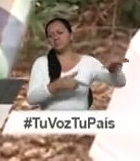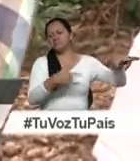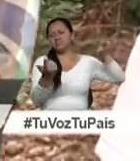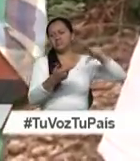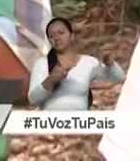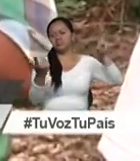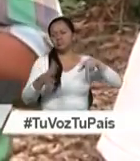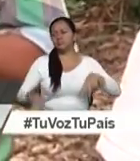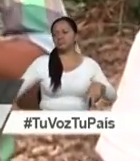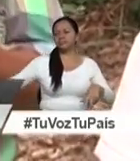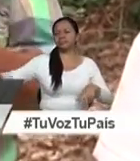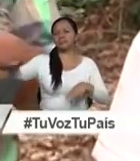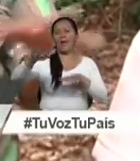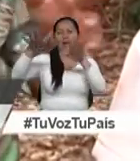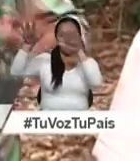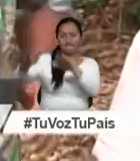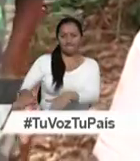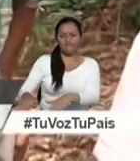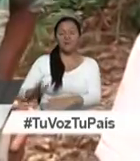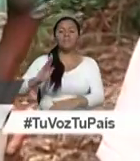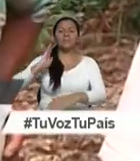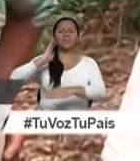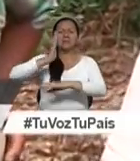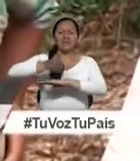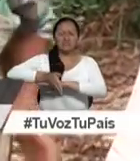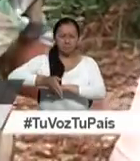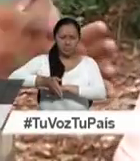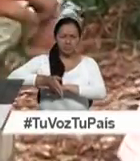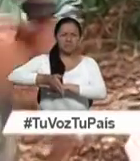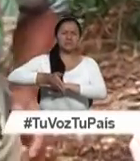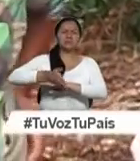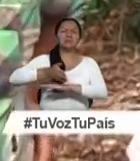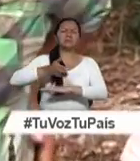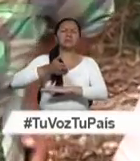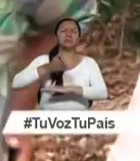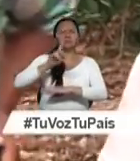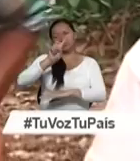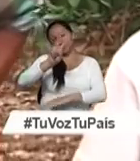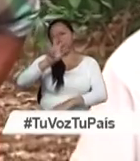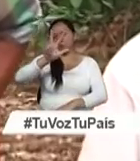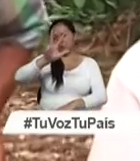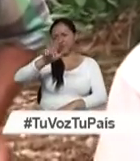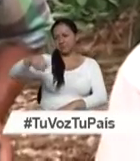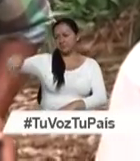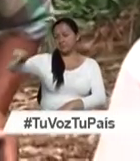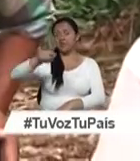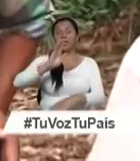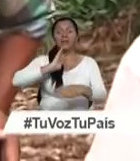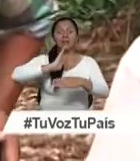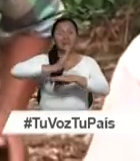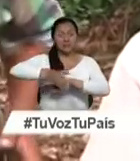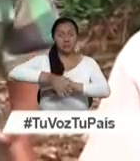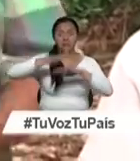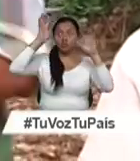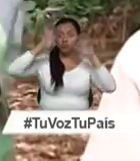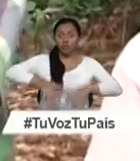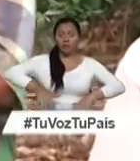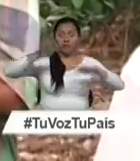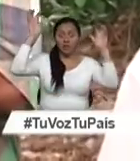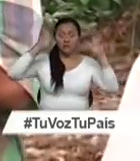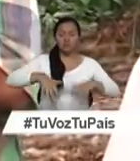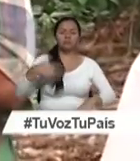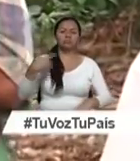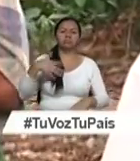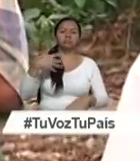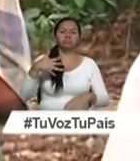Ahí mandaban. Allá en cada pozo había unas dos o tres piscinas. Y el caso es que cuando llovía,